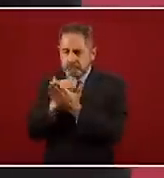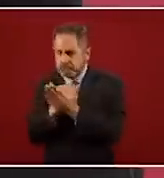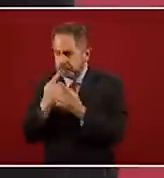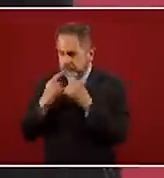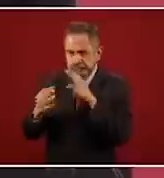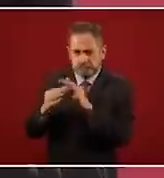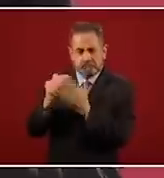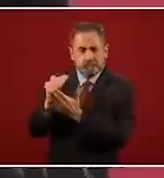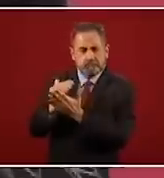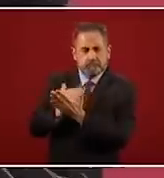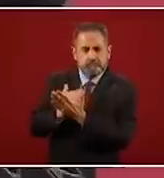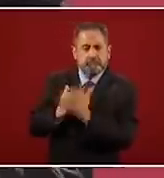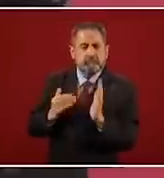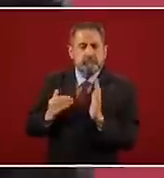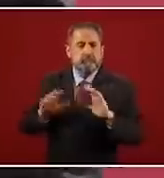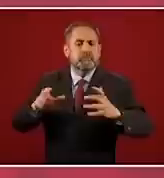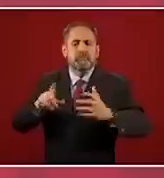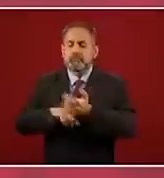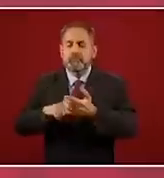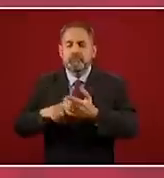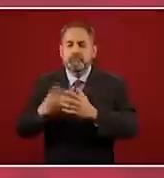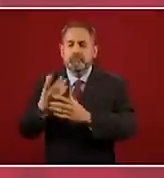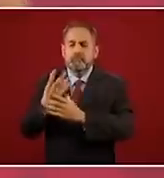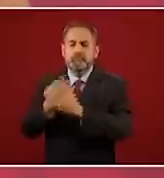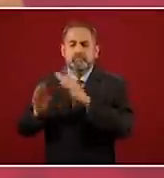¿sí?, el fenómeno migratorio.